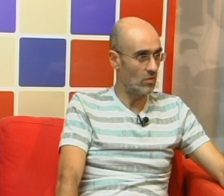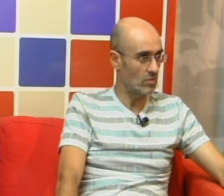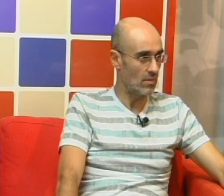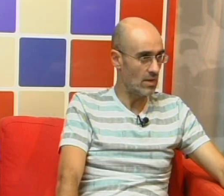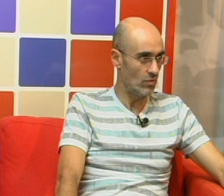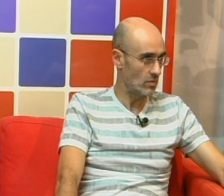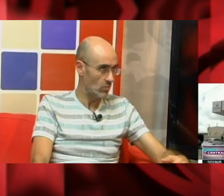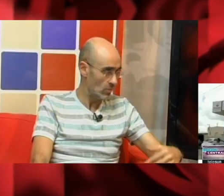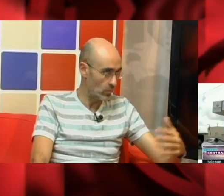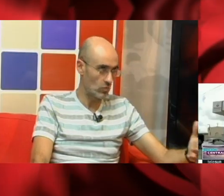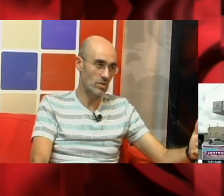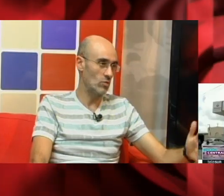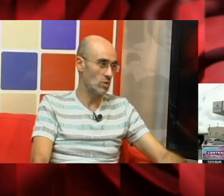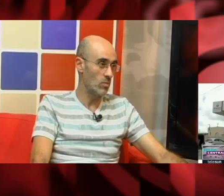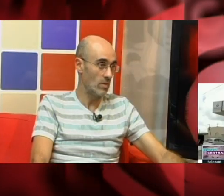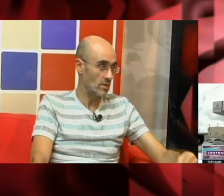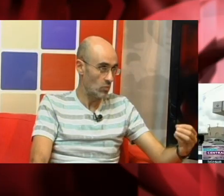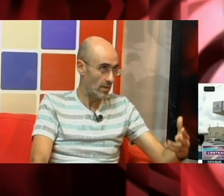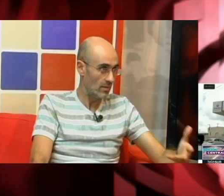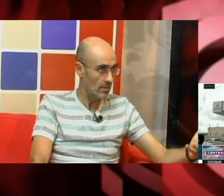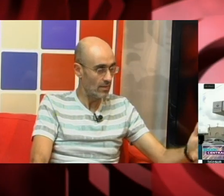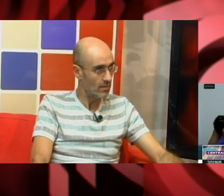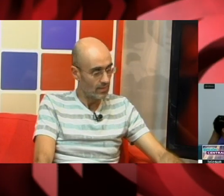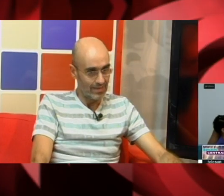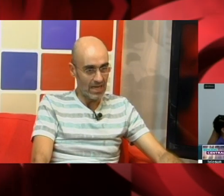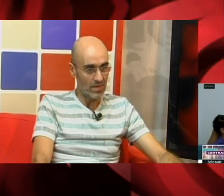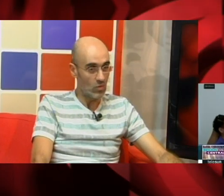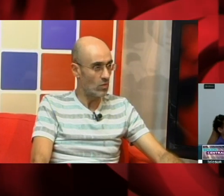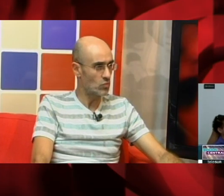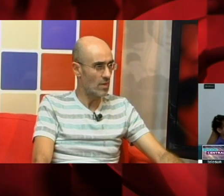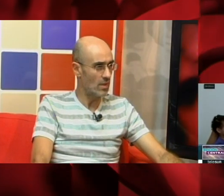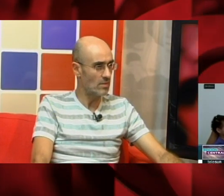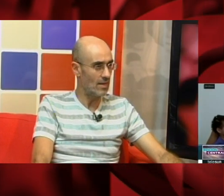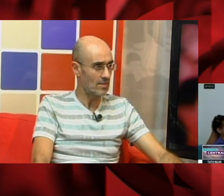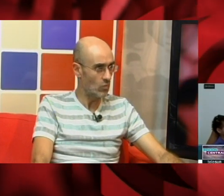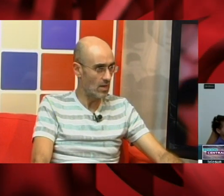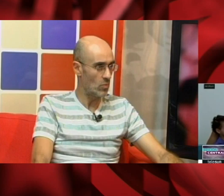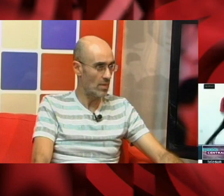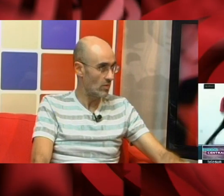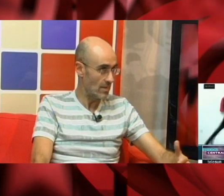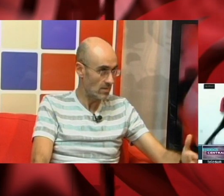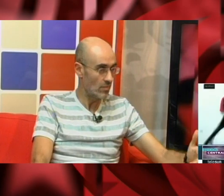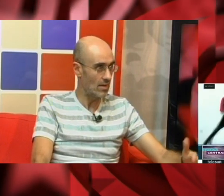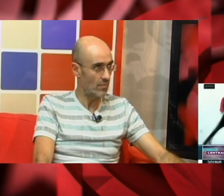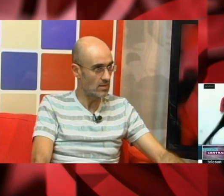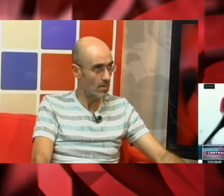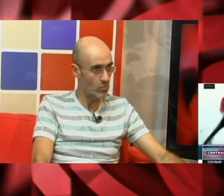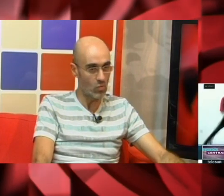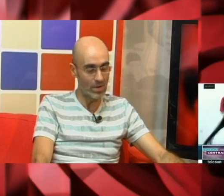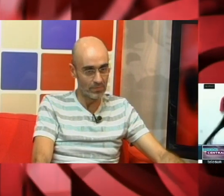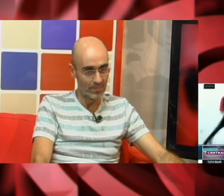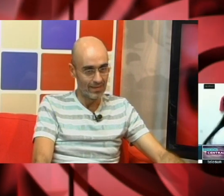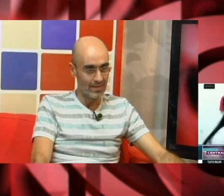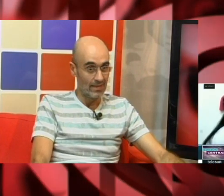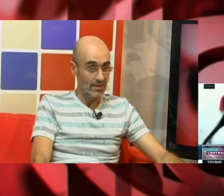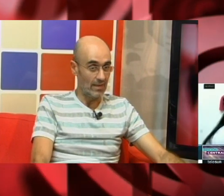del partido de los trabajadores como por otros sectores populares porque había mejorado sustancialmente la salud de la población y la asistencia gracias al apoyo